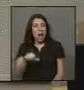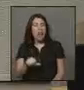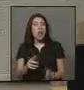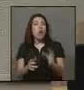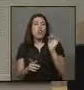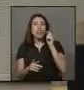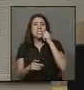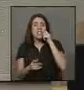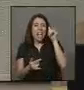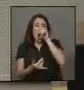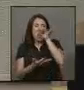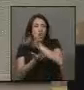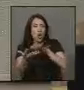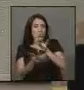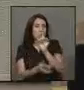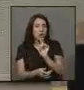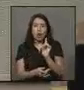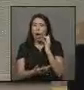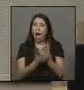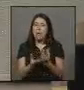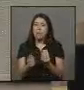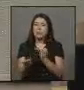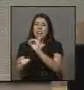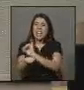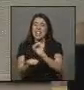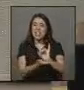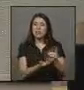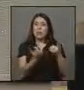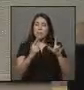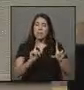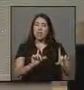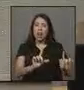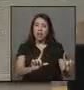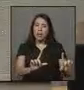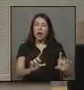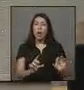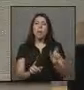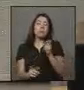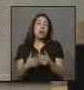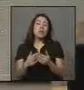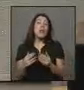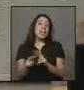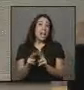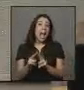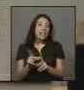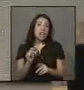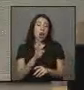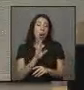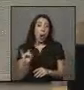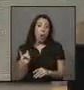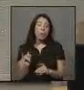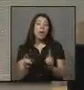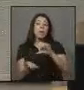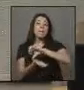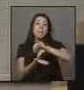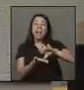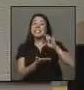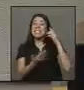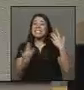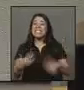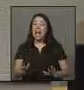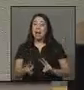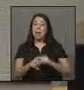corrupción. Por el contrario, hay muchas entidades, muchas personas jurídicas, muchas personas naturales que realizan esto, y en los países donde esto está regulado hace más